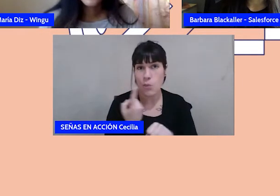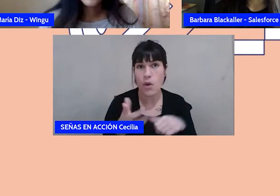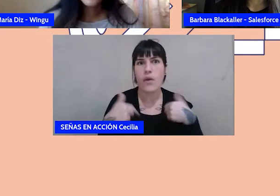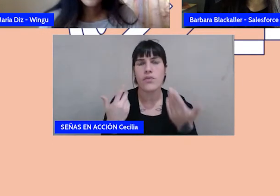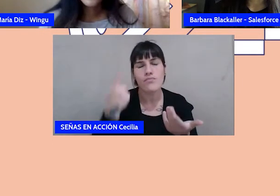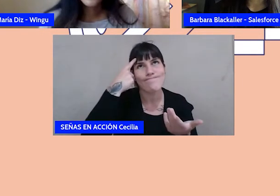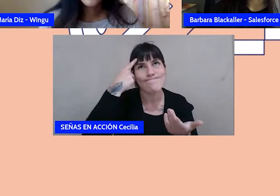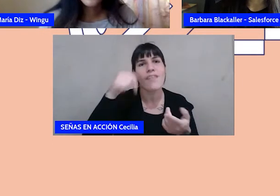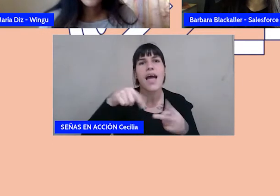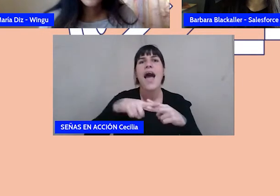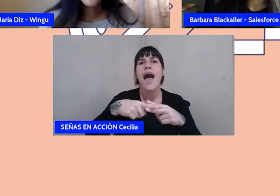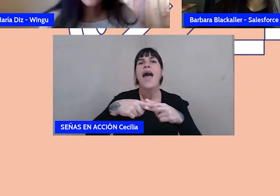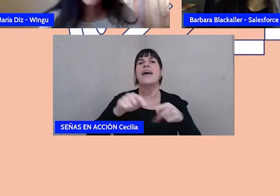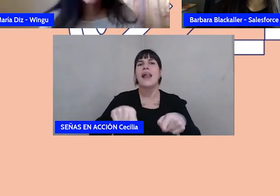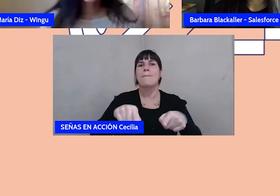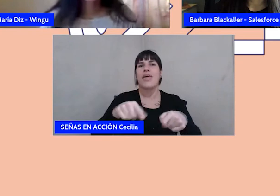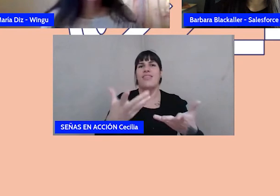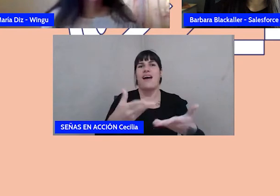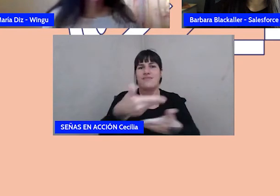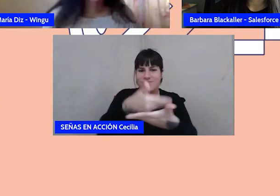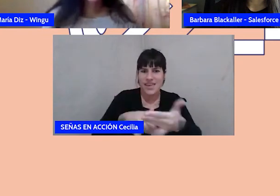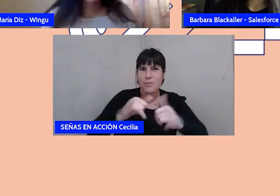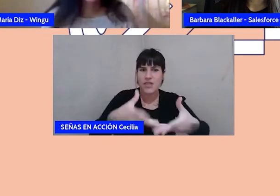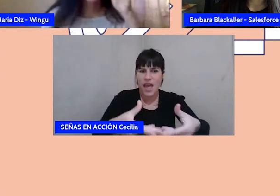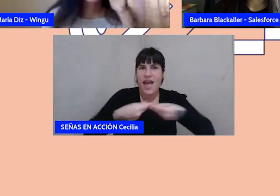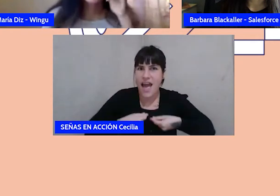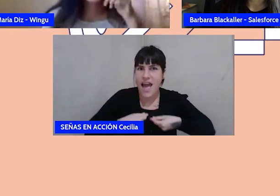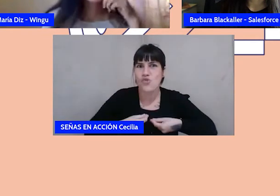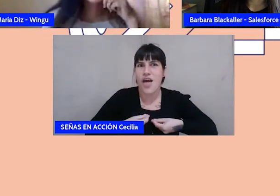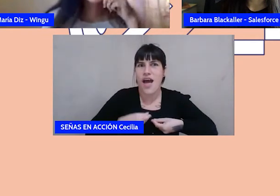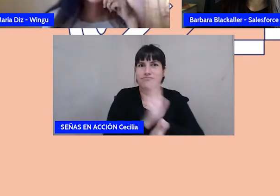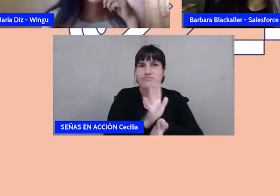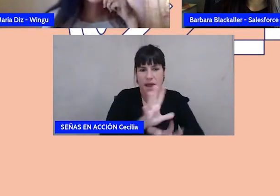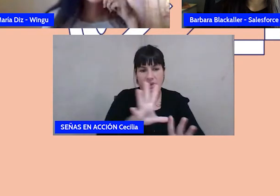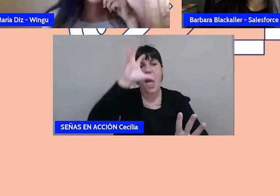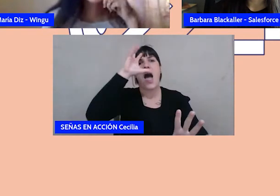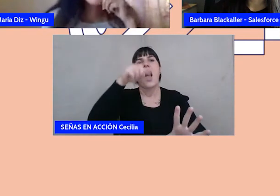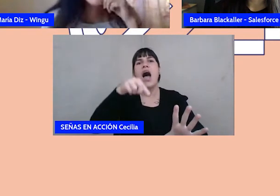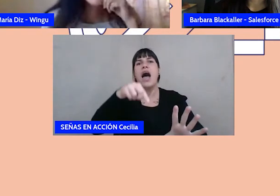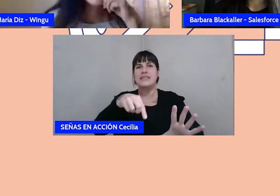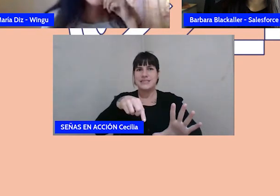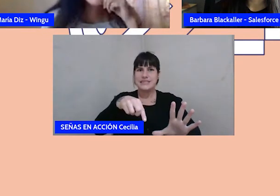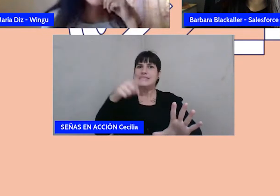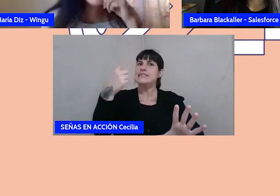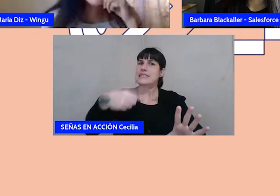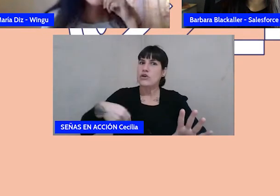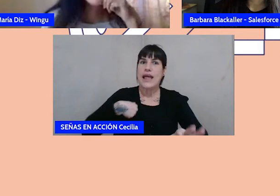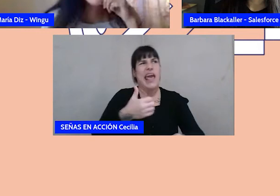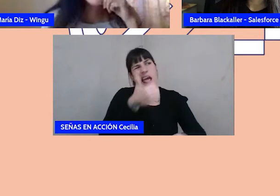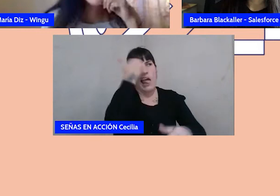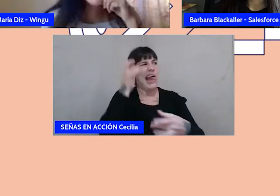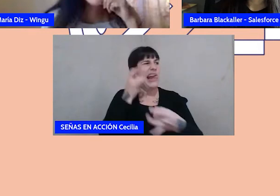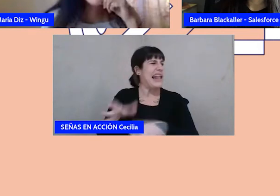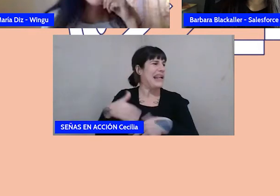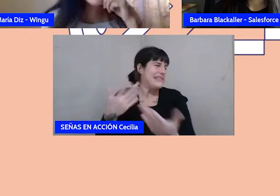es una herramienta este reporte, ¿no?, que puede servir para como volver, recordar, ¿no?, que hay cosas que no podemos obviar y que no podemos dejar